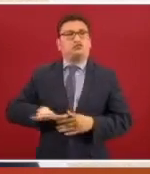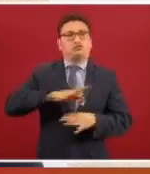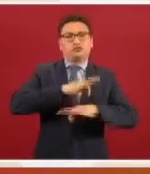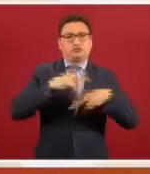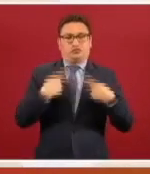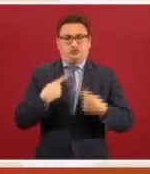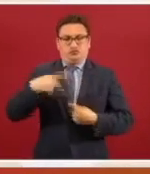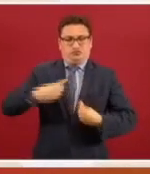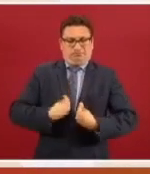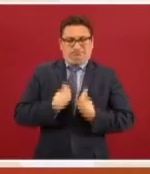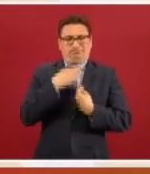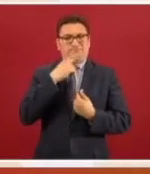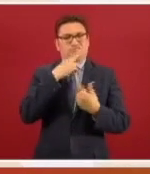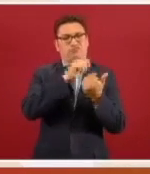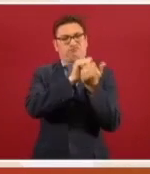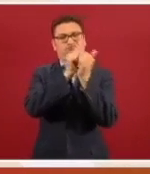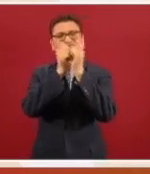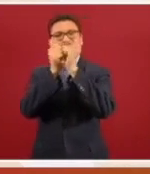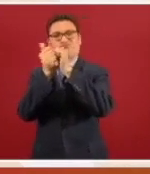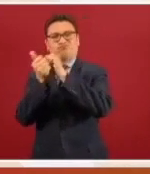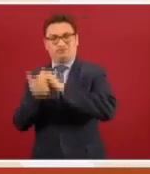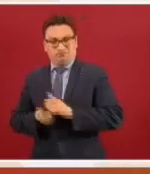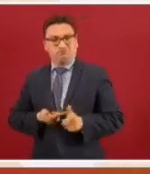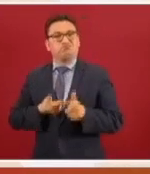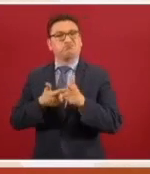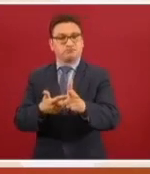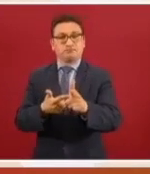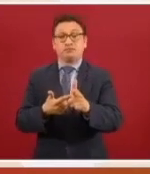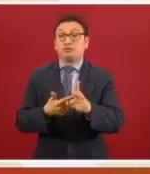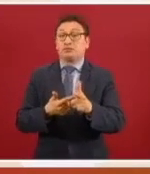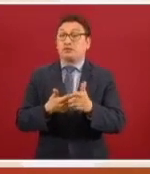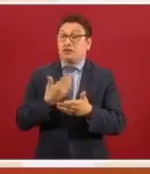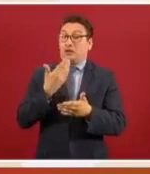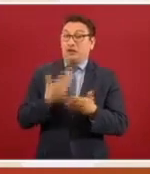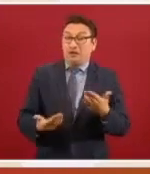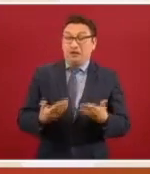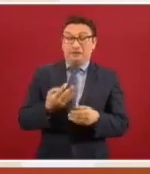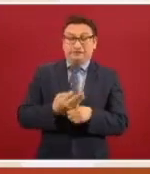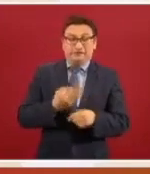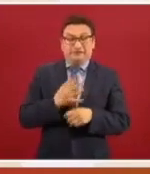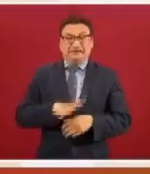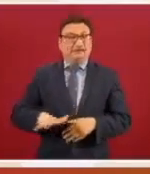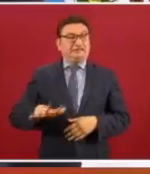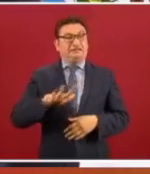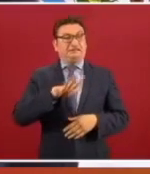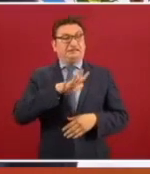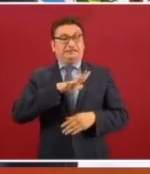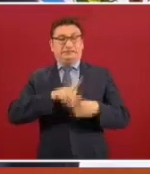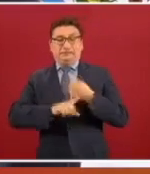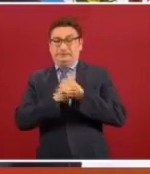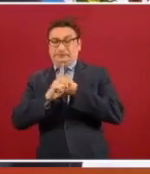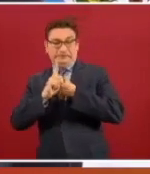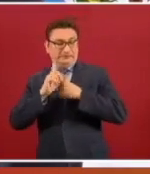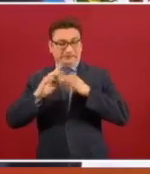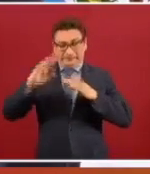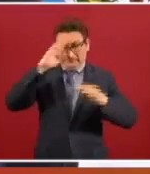pública. En esta crisis, subrayo, transitoria,